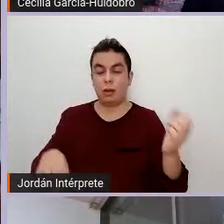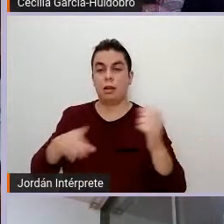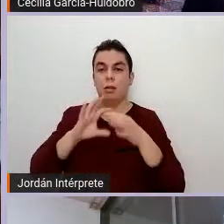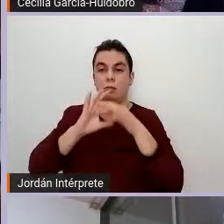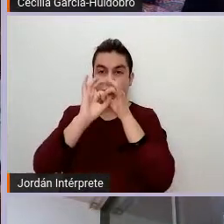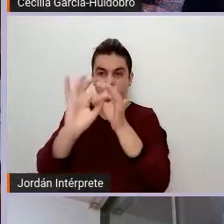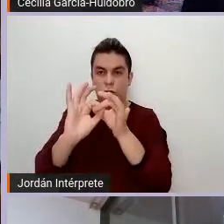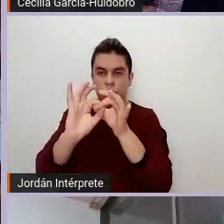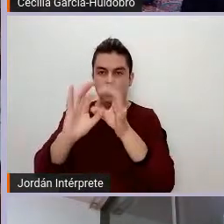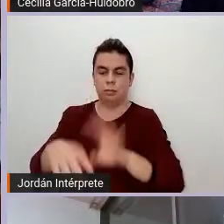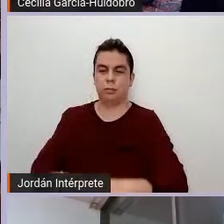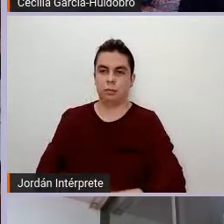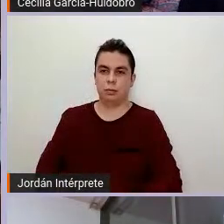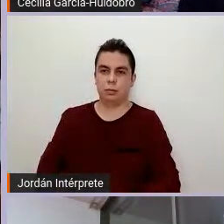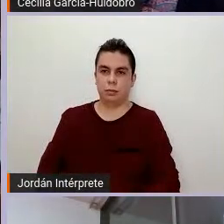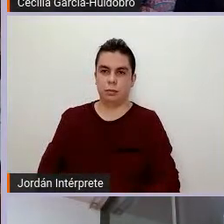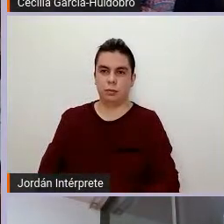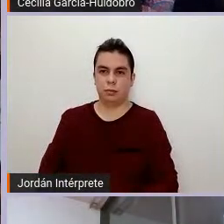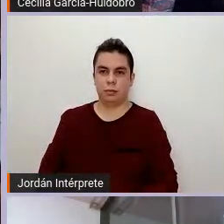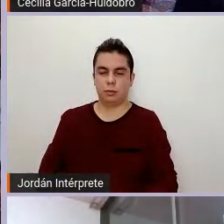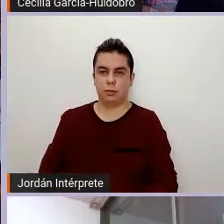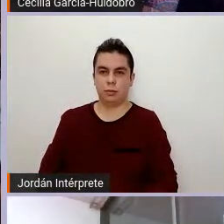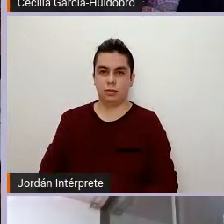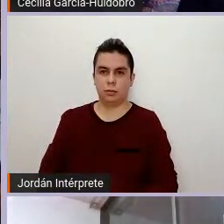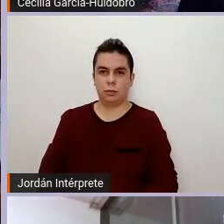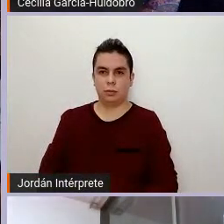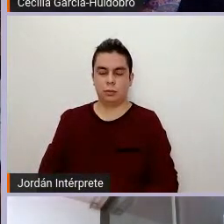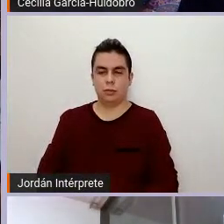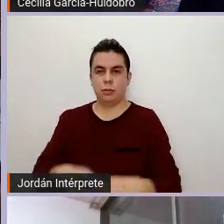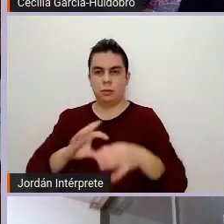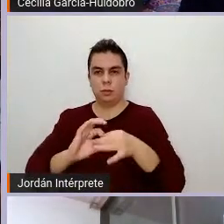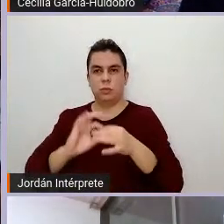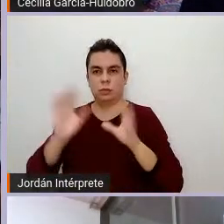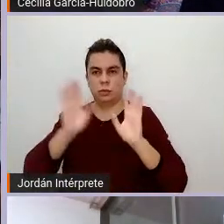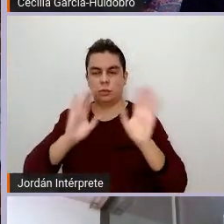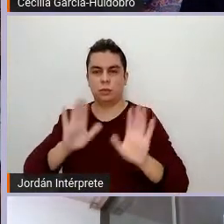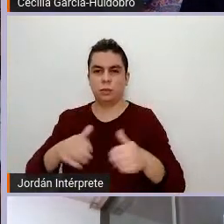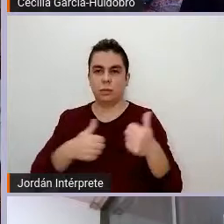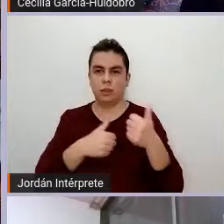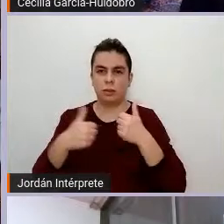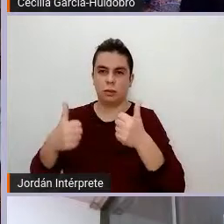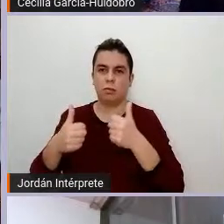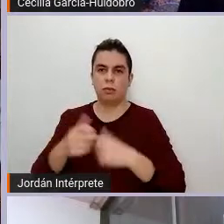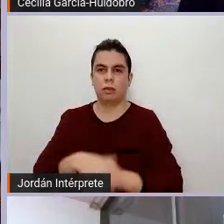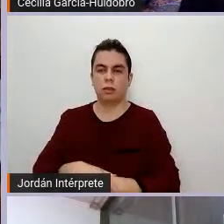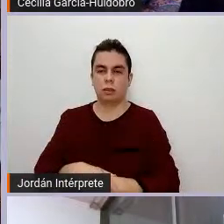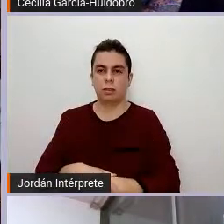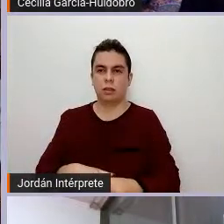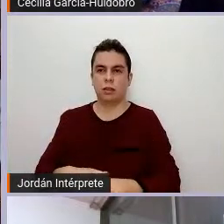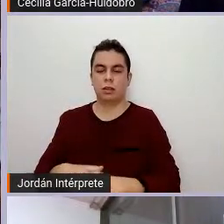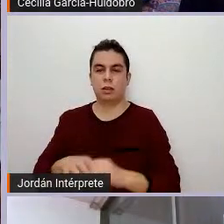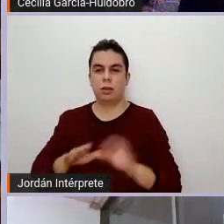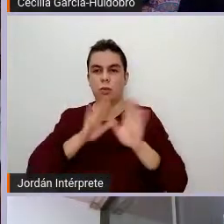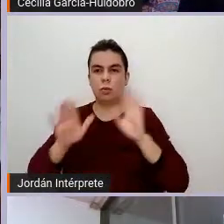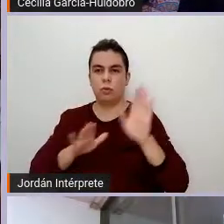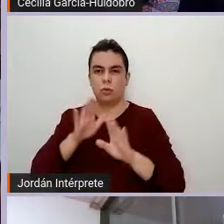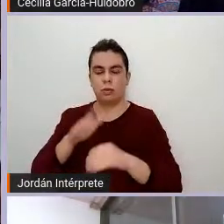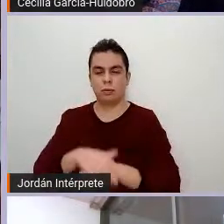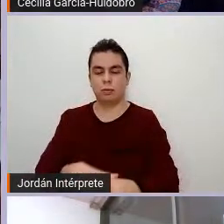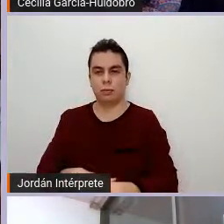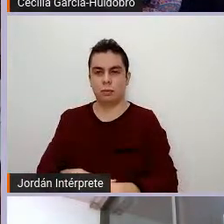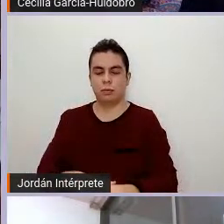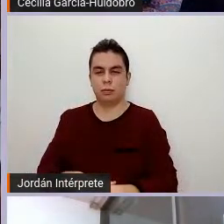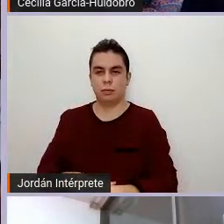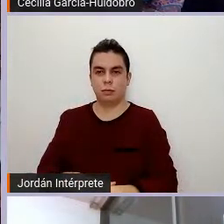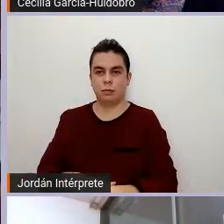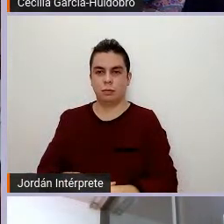Muchas gracias. Muchas gracias. Que estén muy bien. Cuídense. Igualmente, muchas gracias.